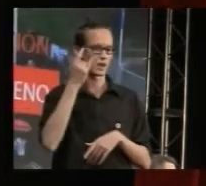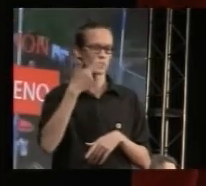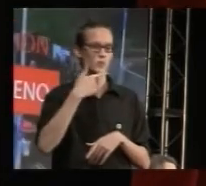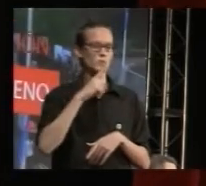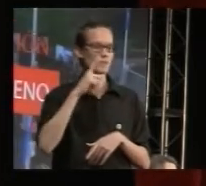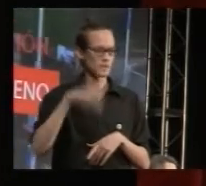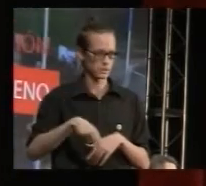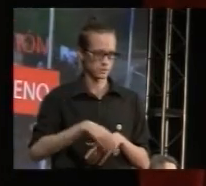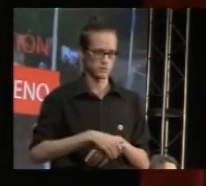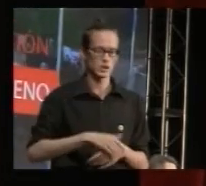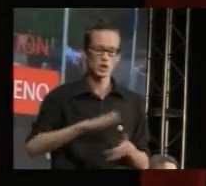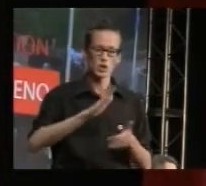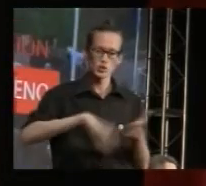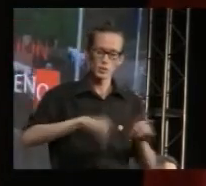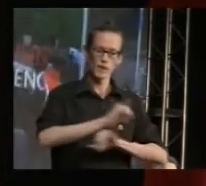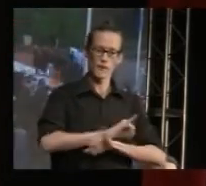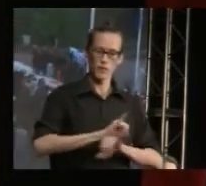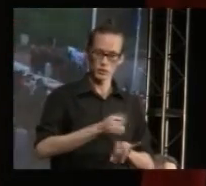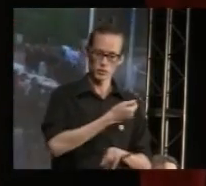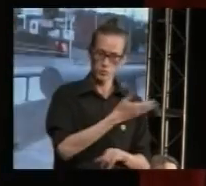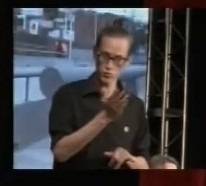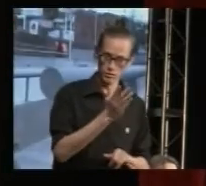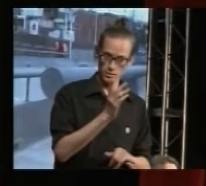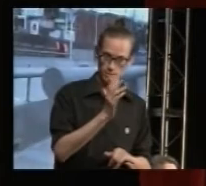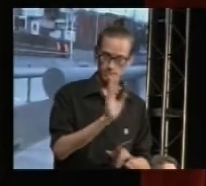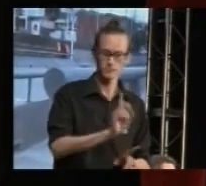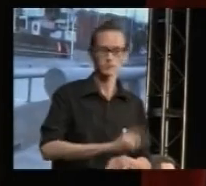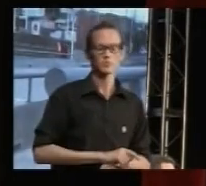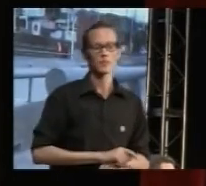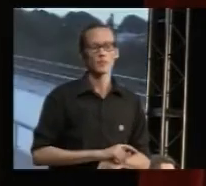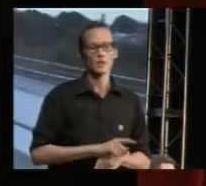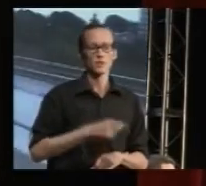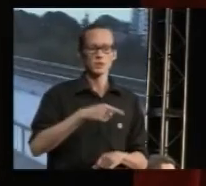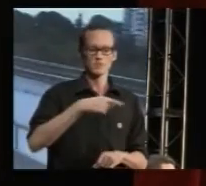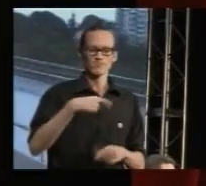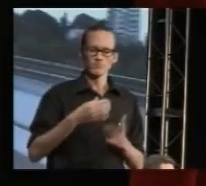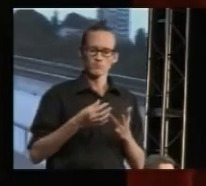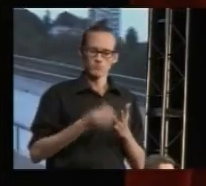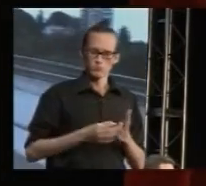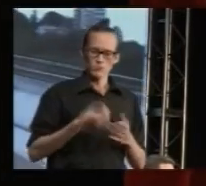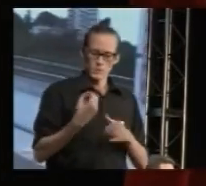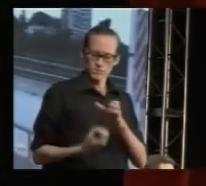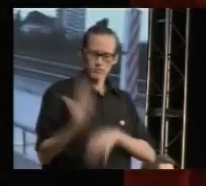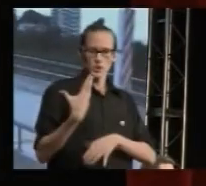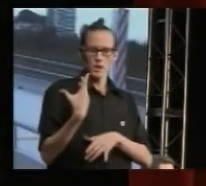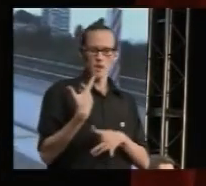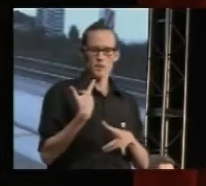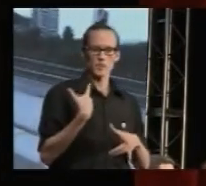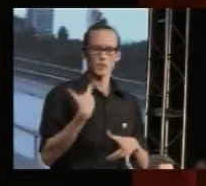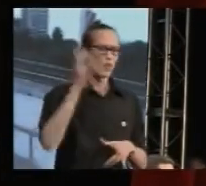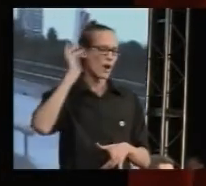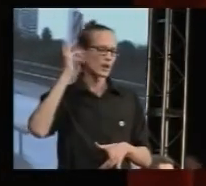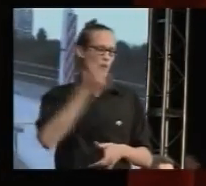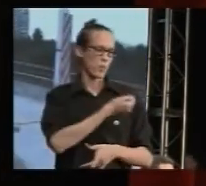En lo que respecta a información pública, cumplimos con la promesa de crear un multimedio, una radio pública. Esto